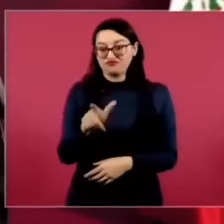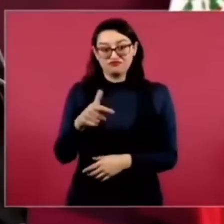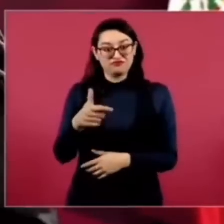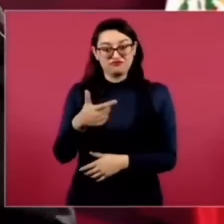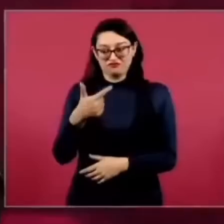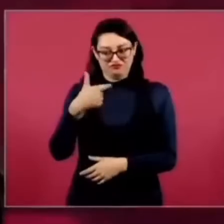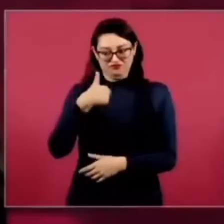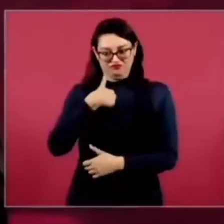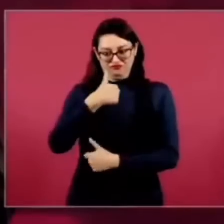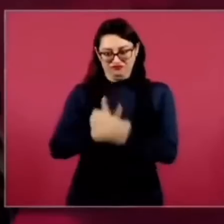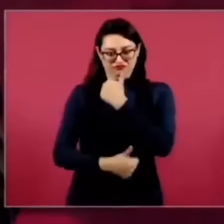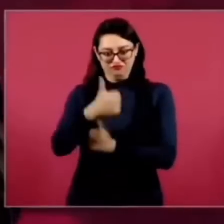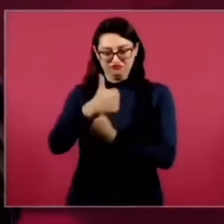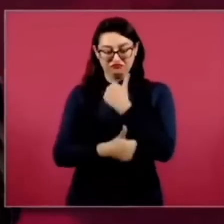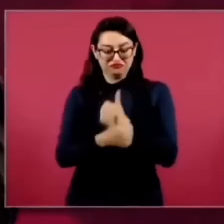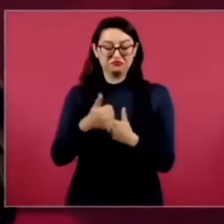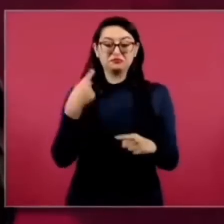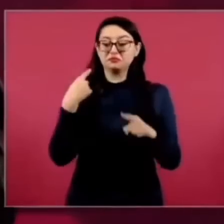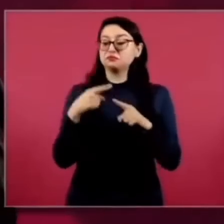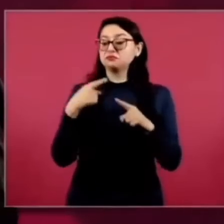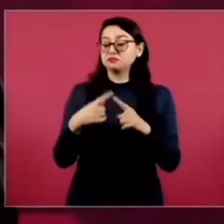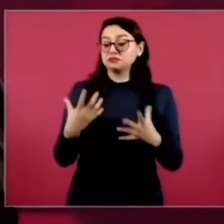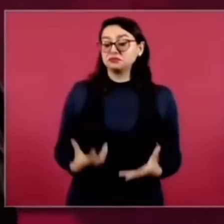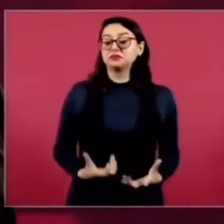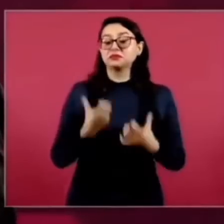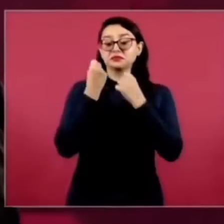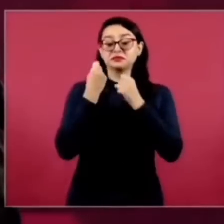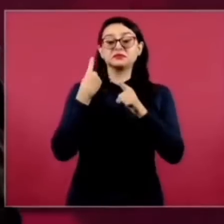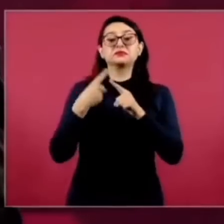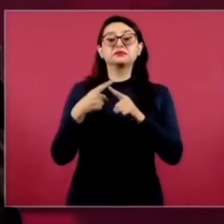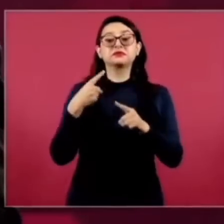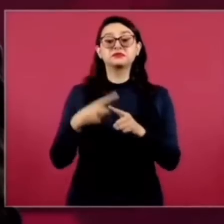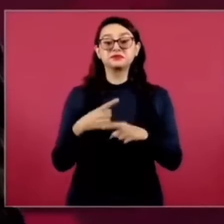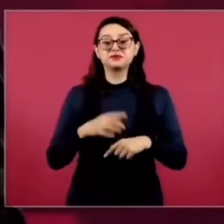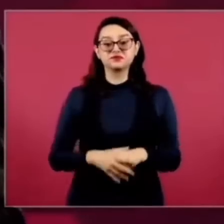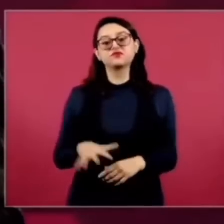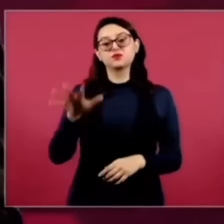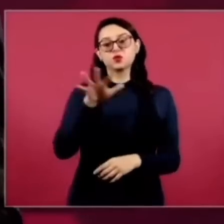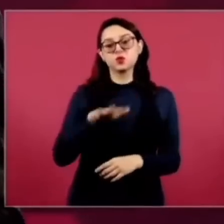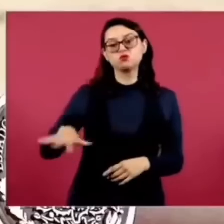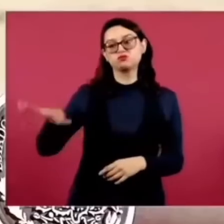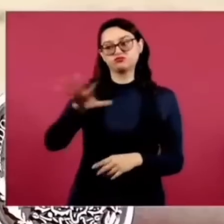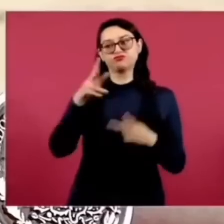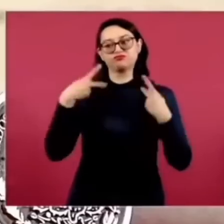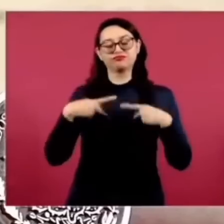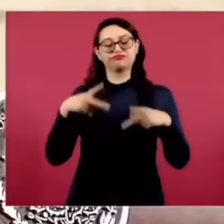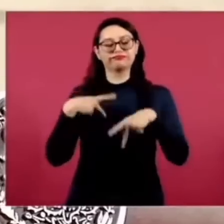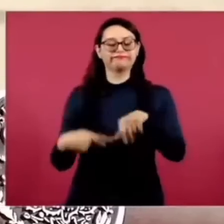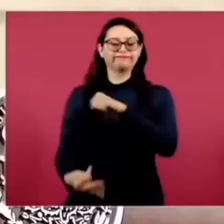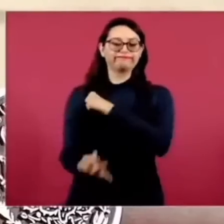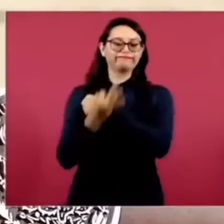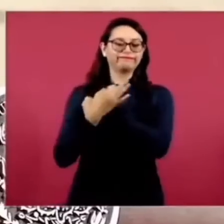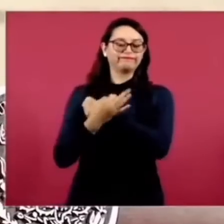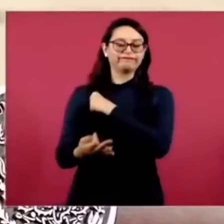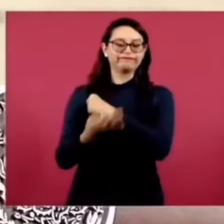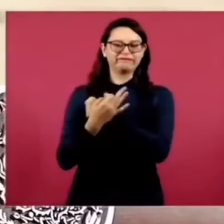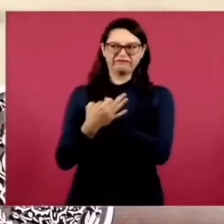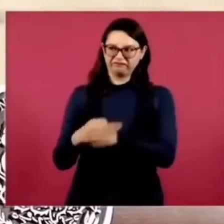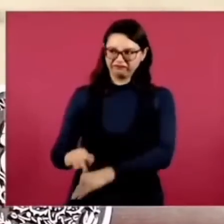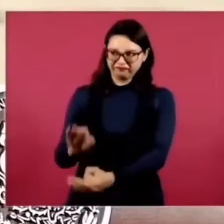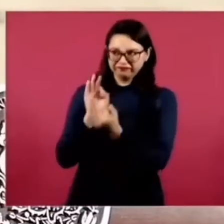Y el pueblo, que es mucha pieza, me sacó adelante.